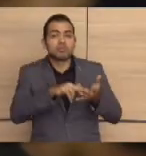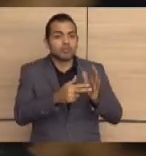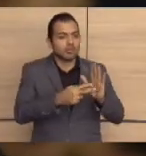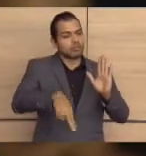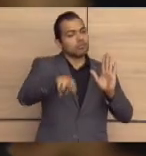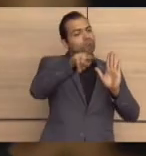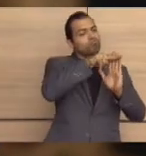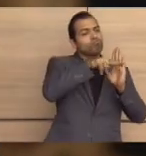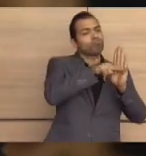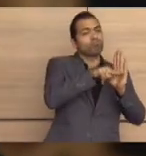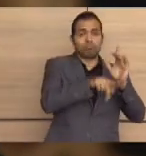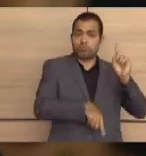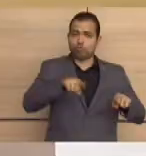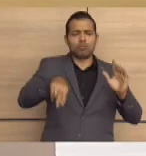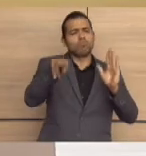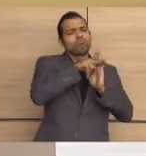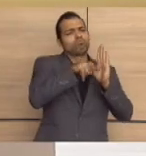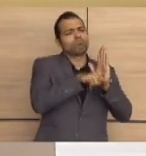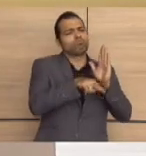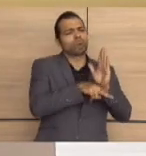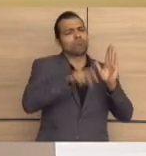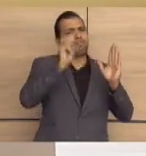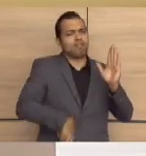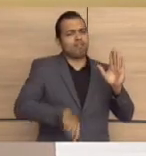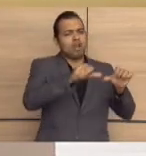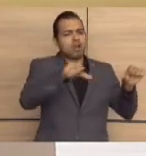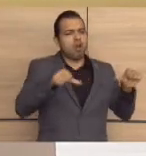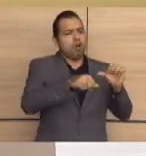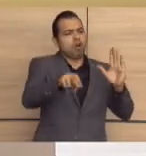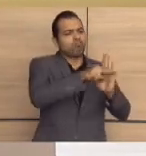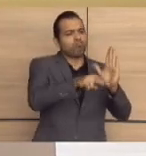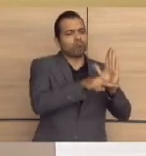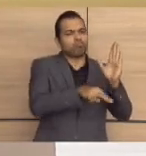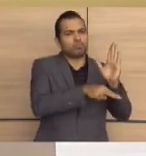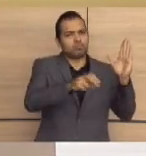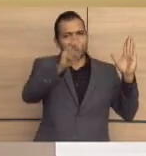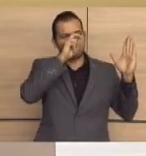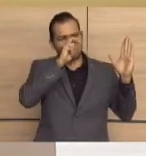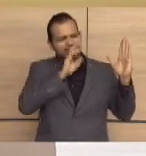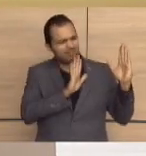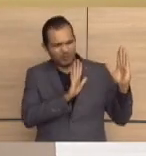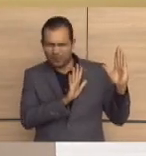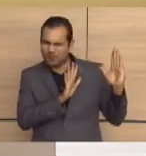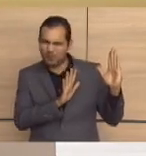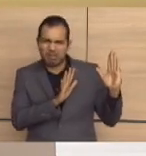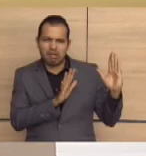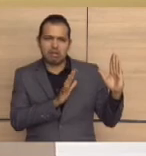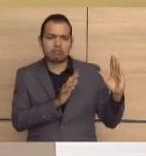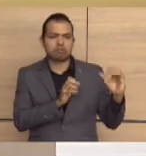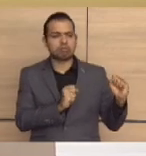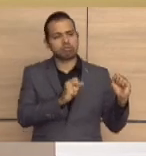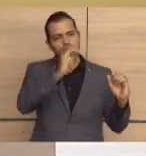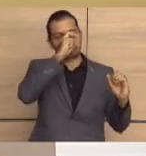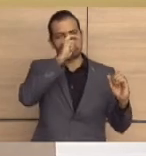nos hemos salido de los lineamientos, nos hemos salido de toda esa rigidez curricular que